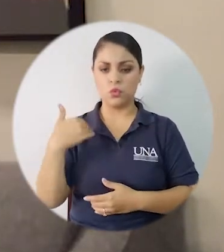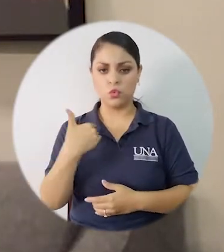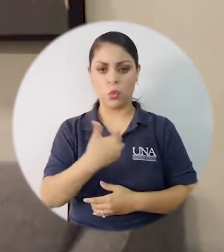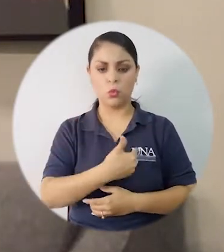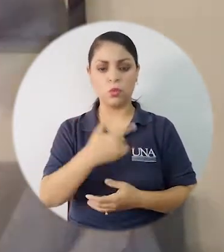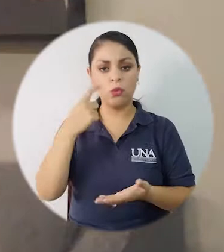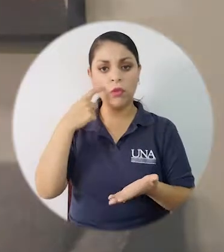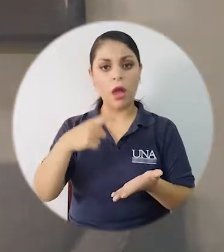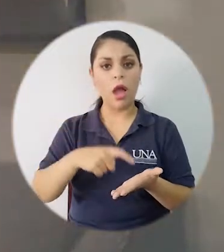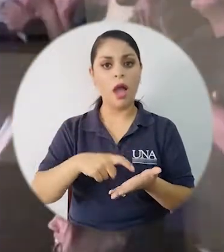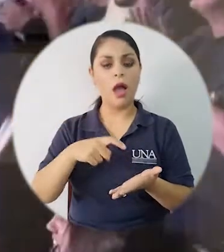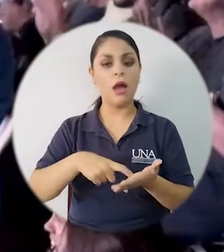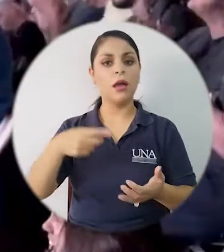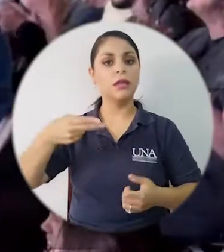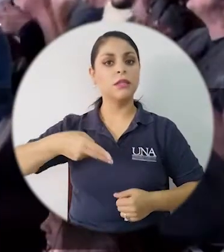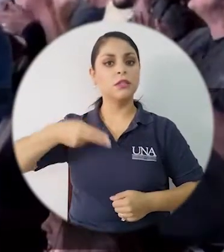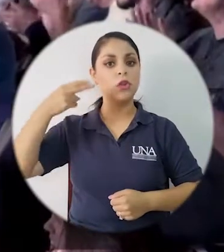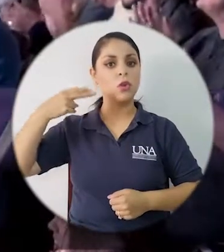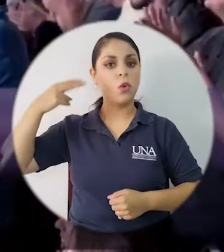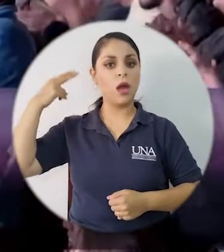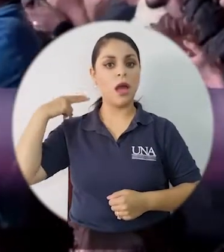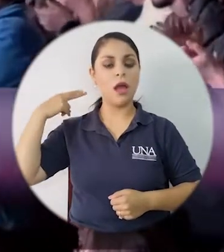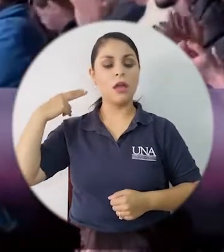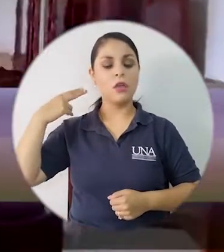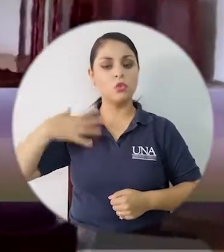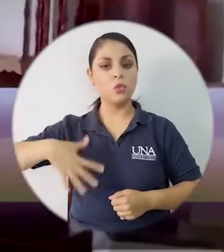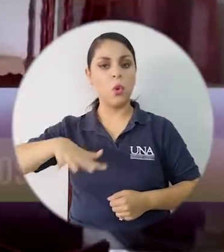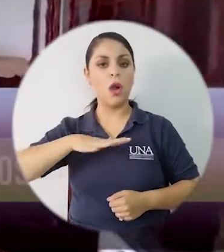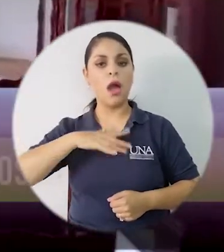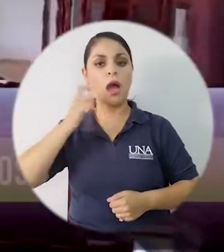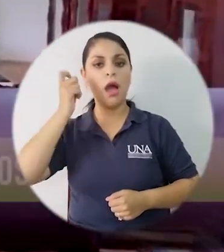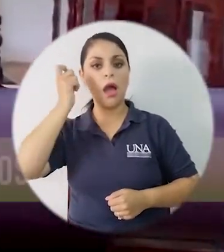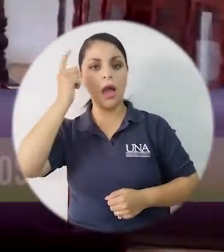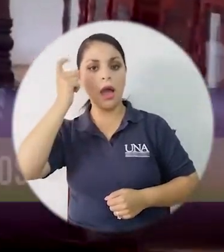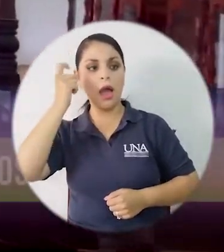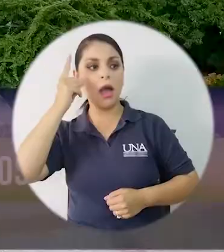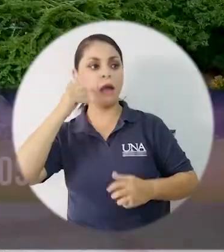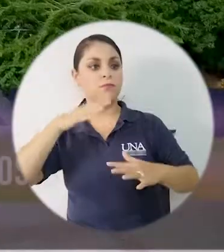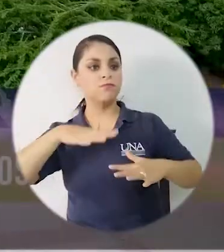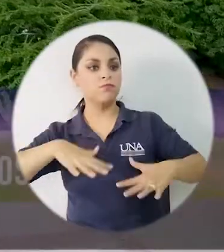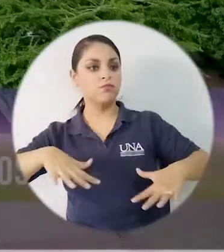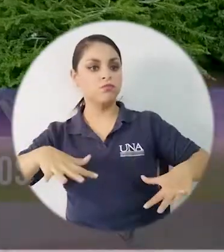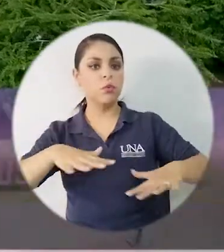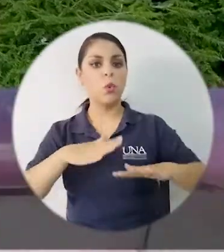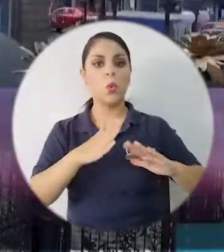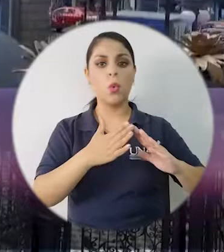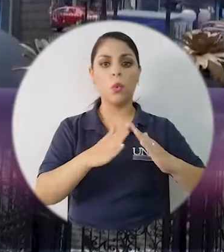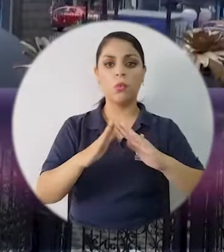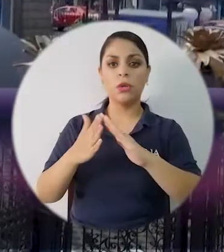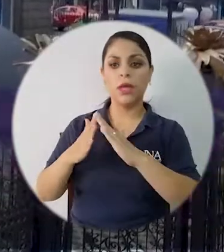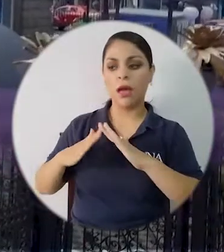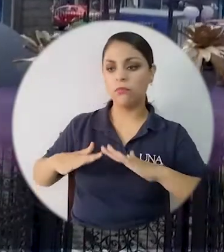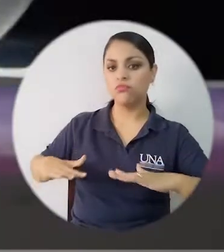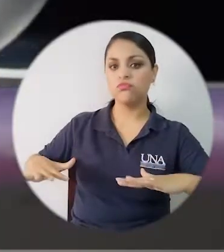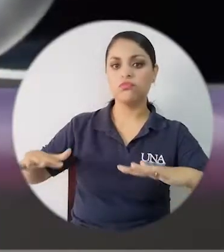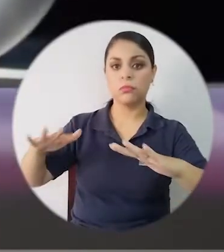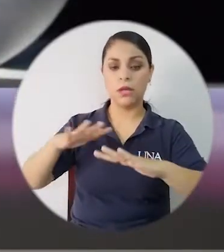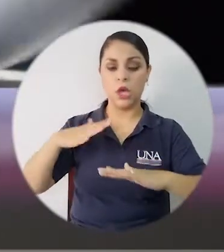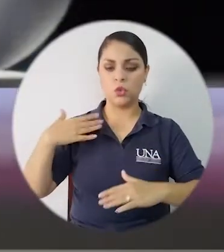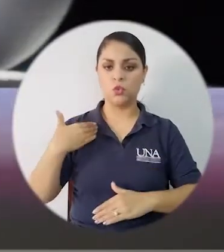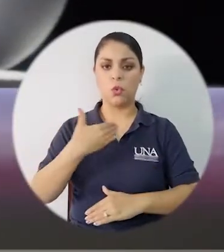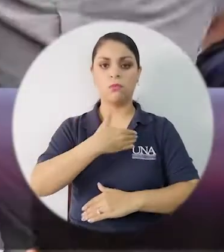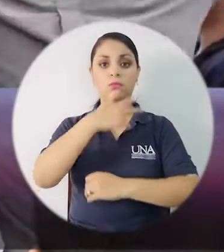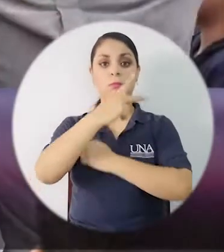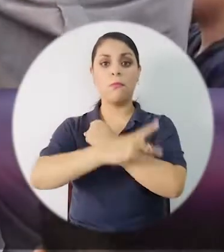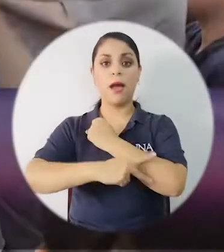nosotros reconocemos nuestra historia y nos entendemos a partir de nuestro entorno, de nuestras comunidades, de nuestro territorio, de